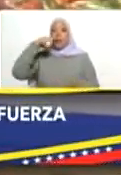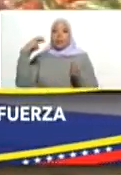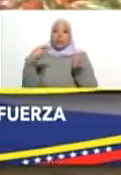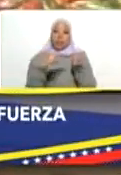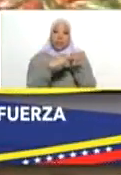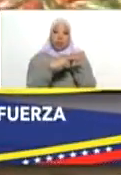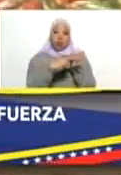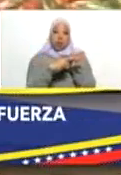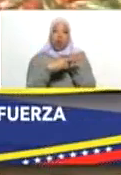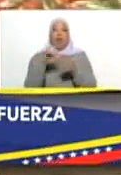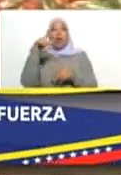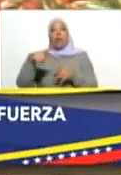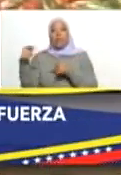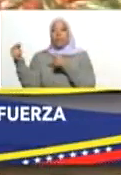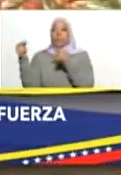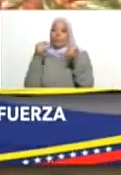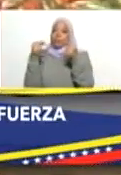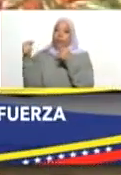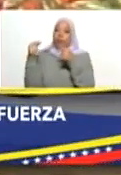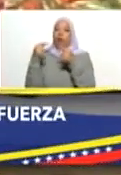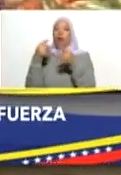También conversamos